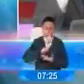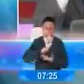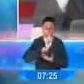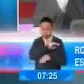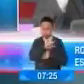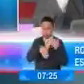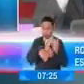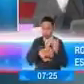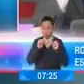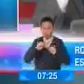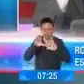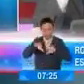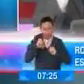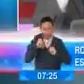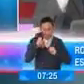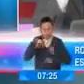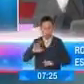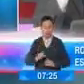con tolerancia toda la crítica.